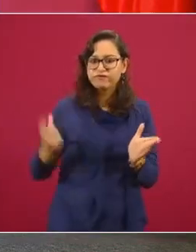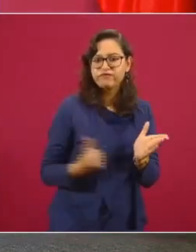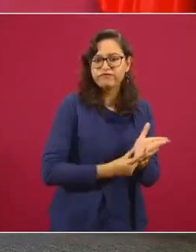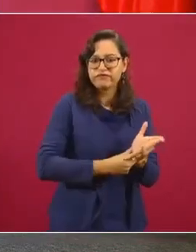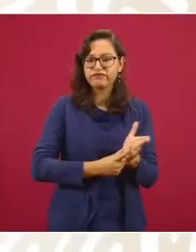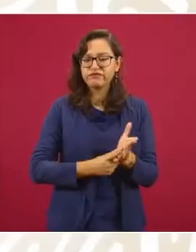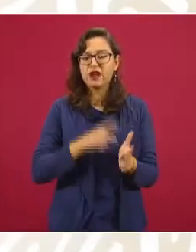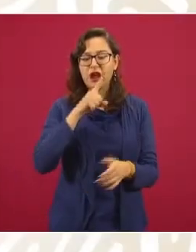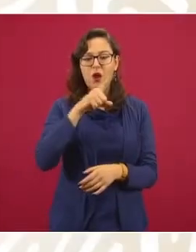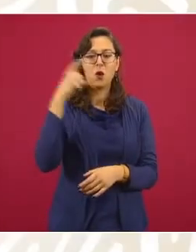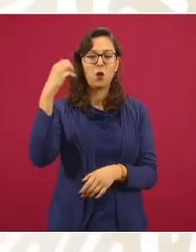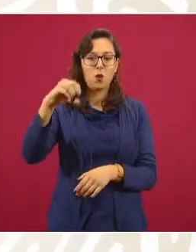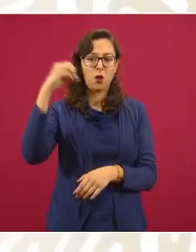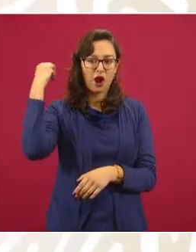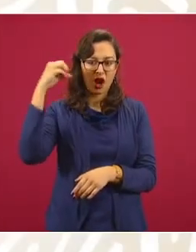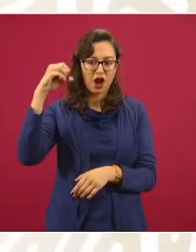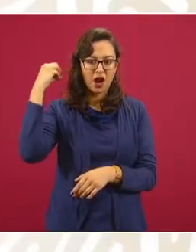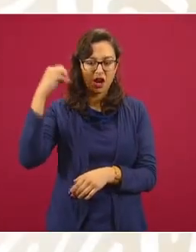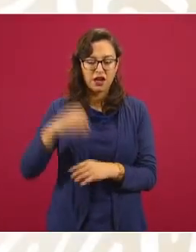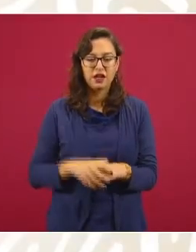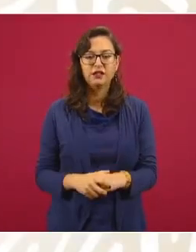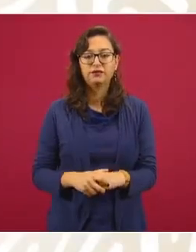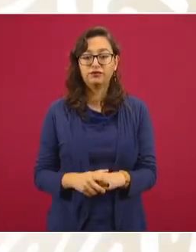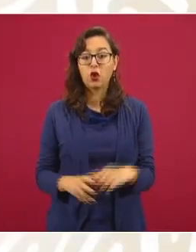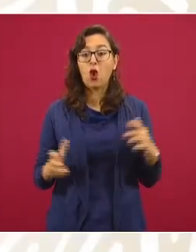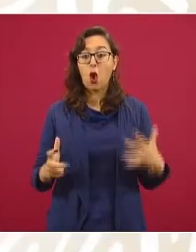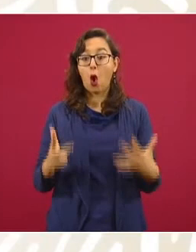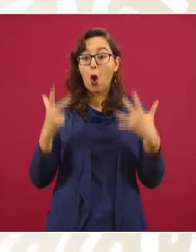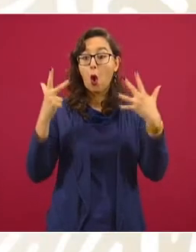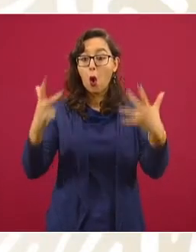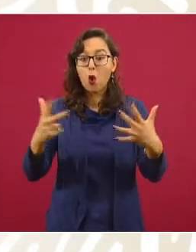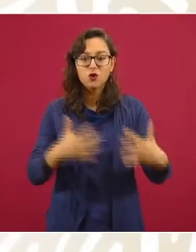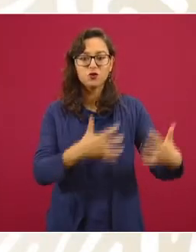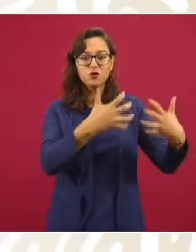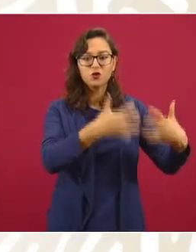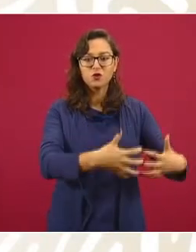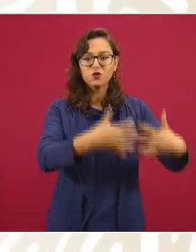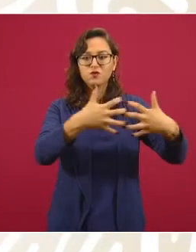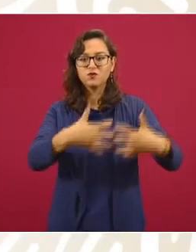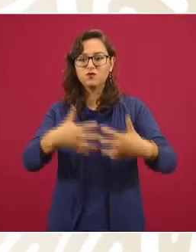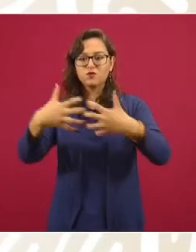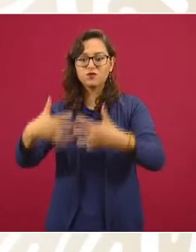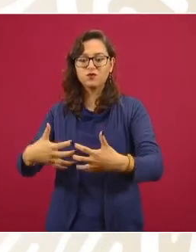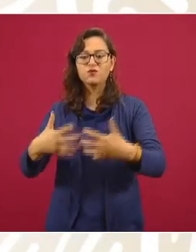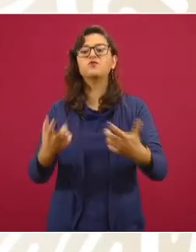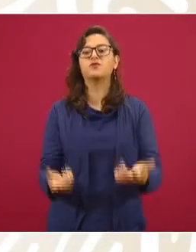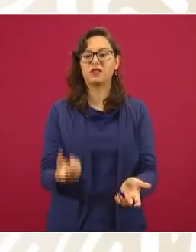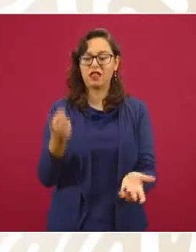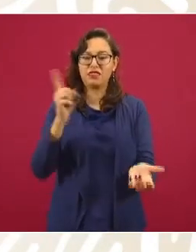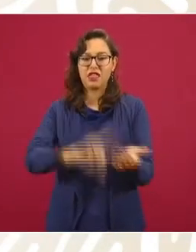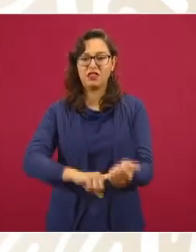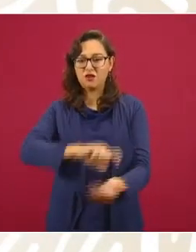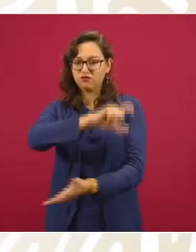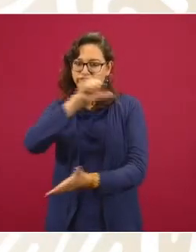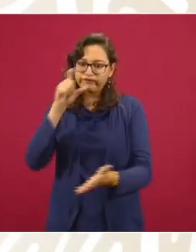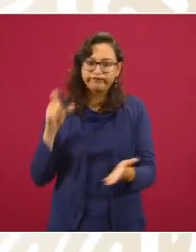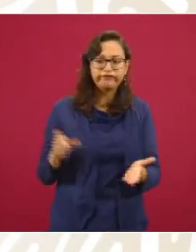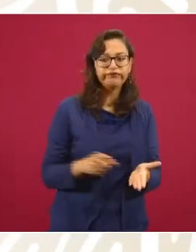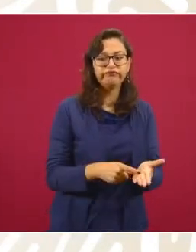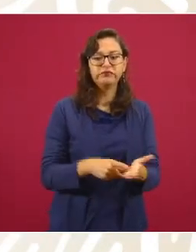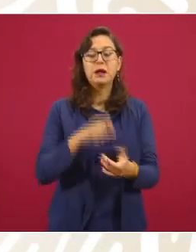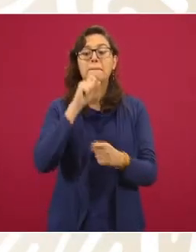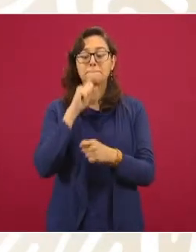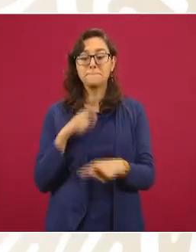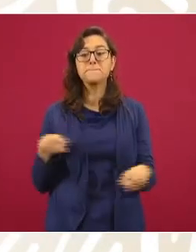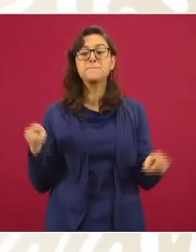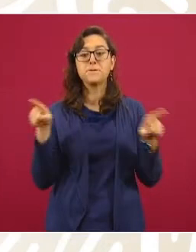estado de Oaxaca, 8 bombas que se encontraban con estos alteradores. También hicimos